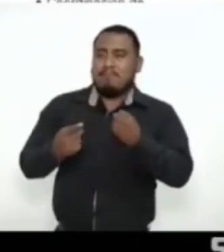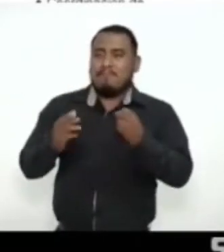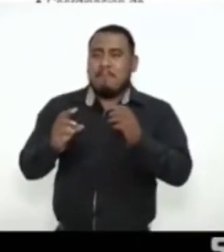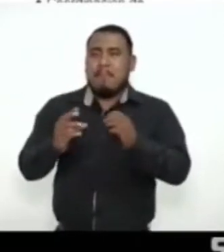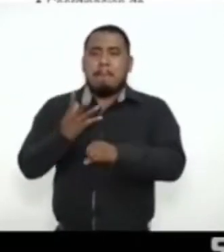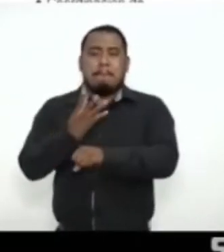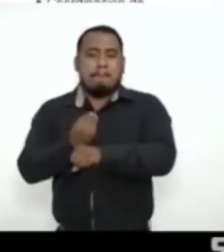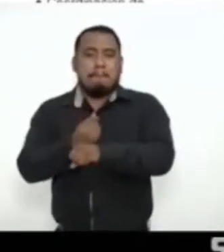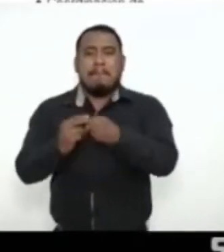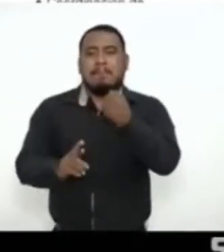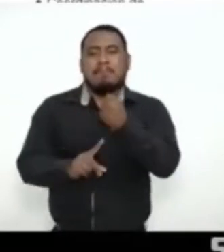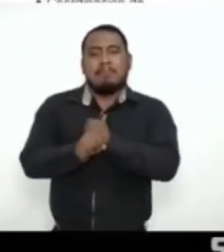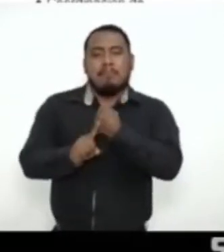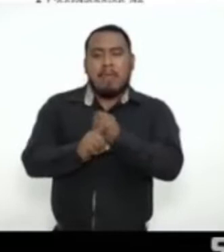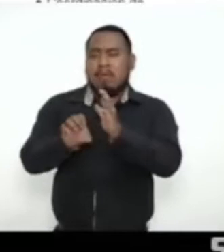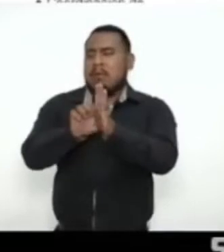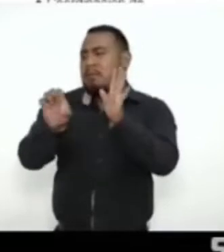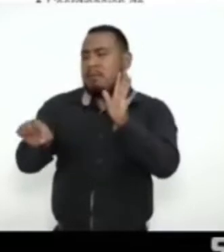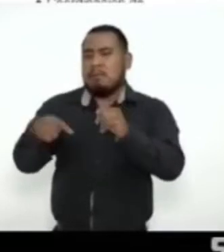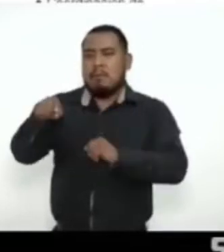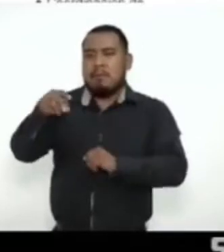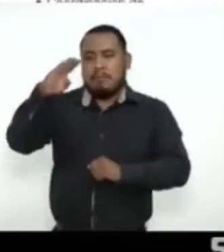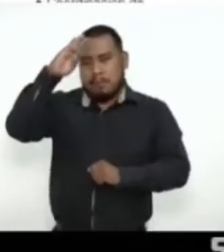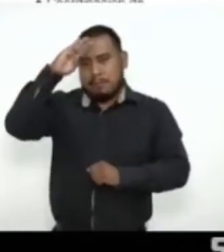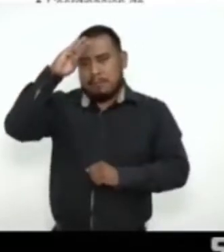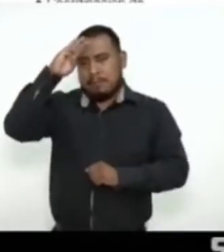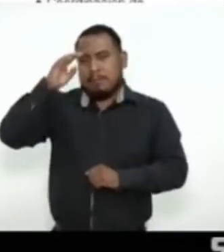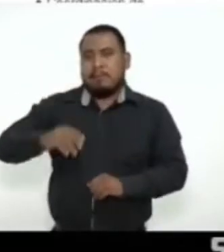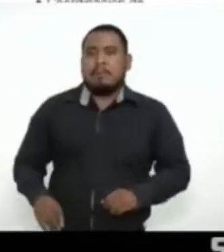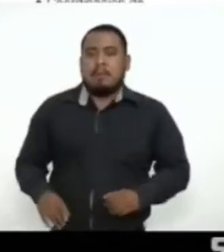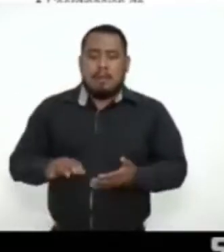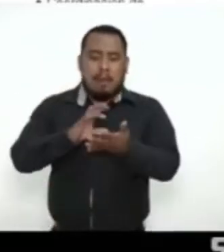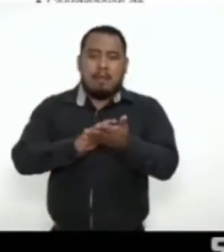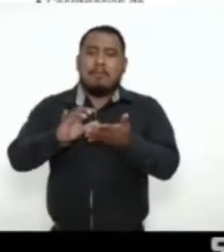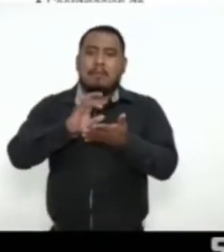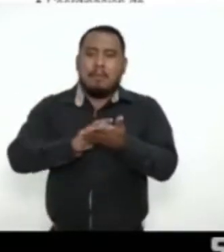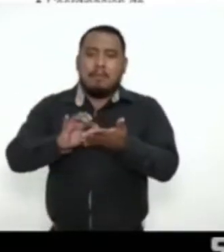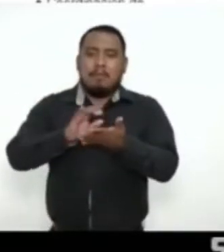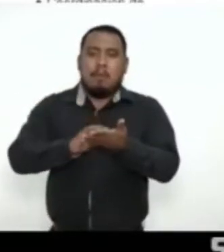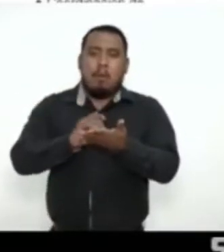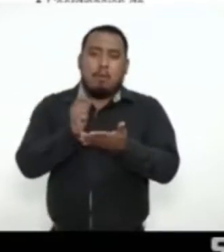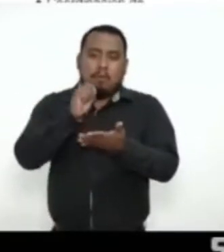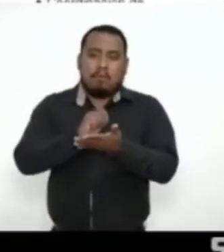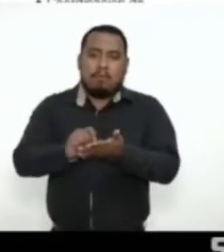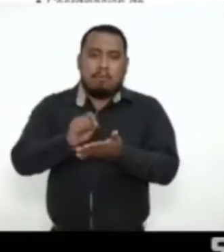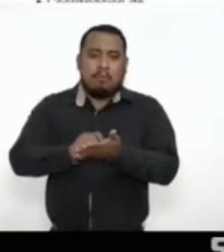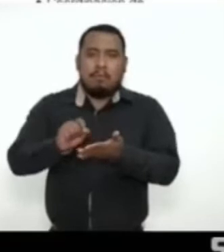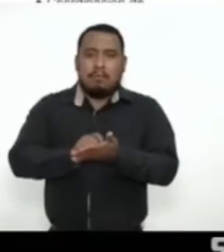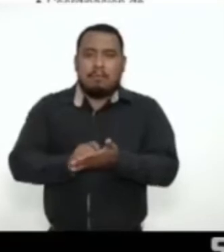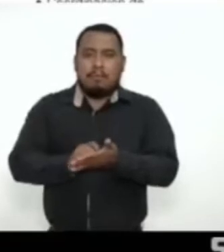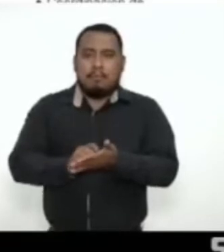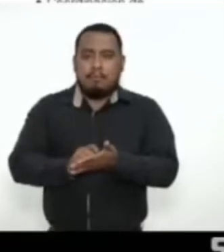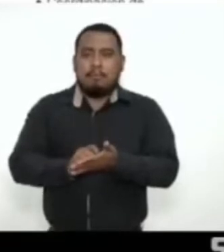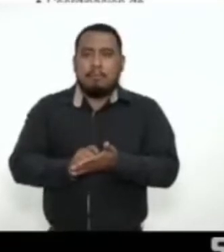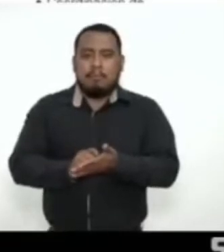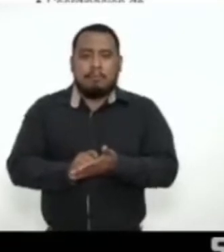Por ejemplo, vamos a pensar en la lectura, la lectoescritura. Cuando